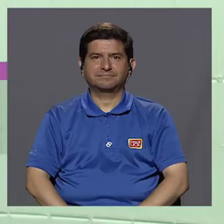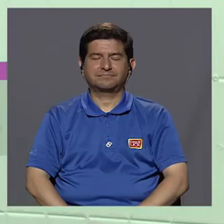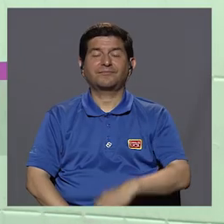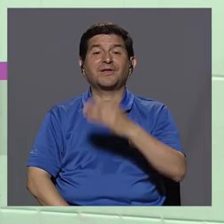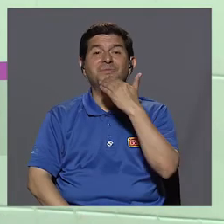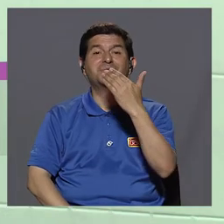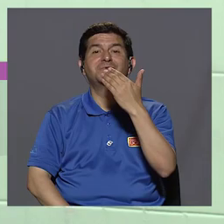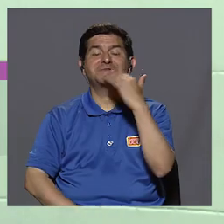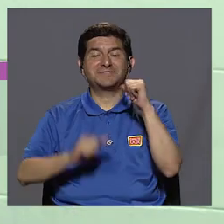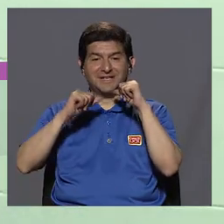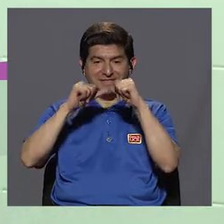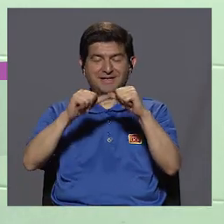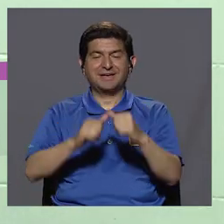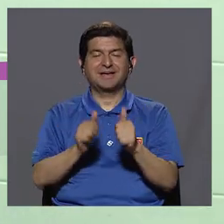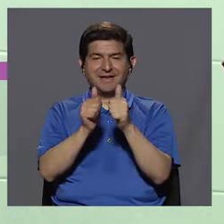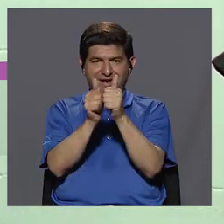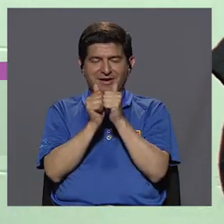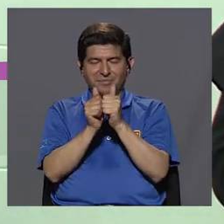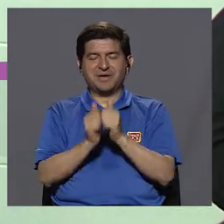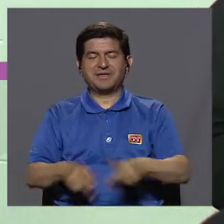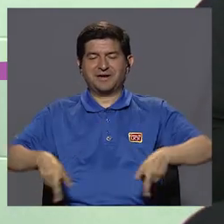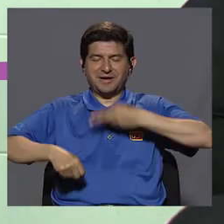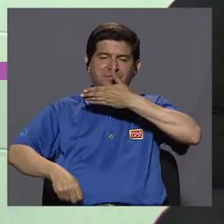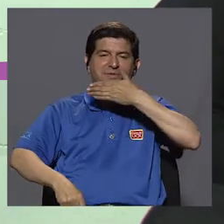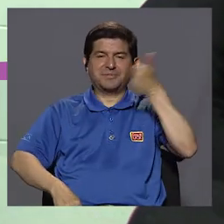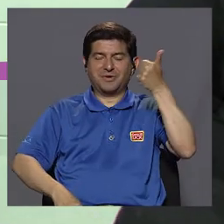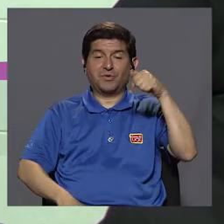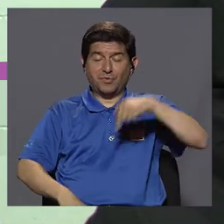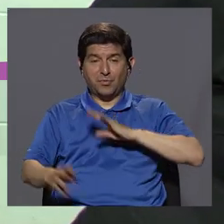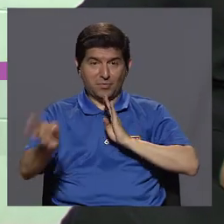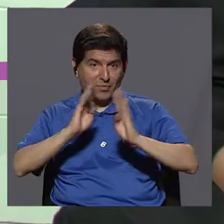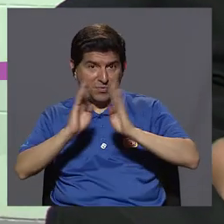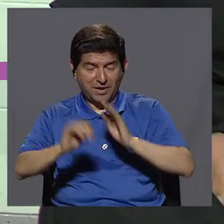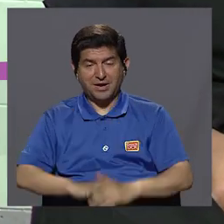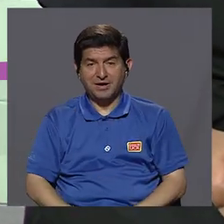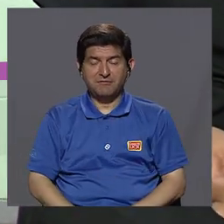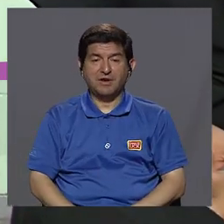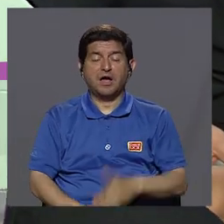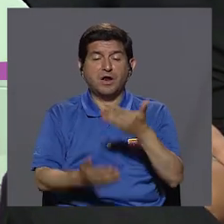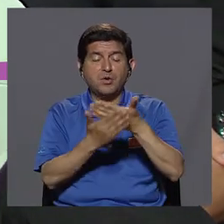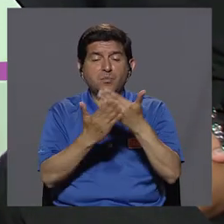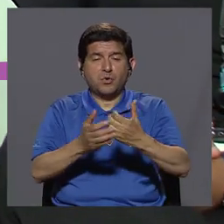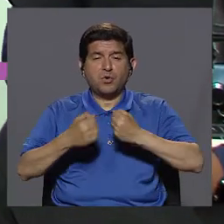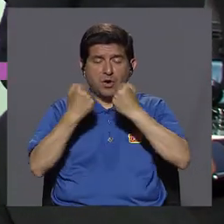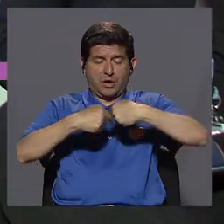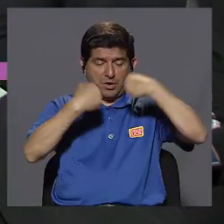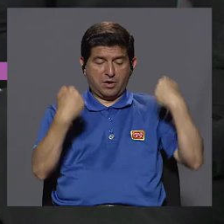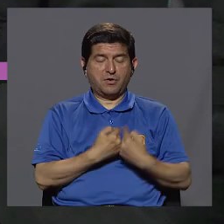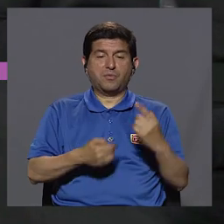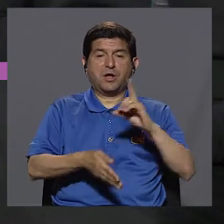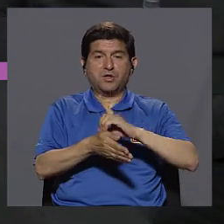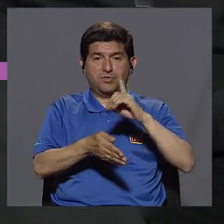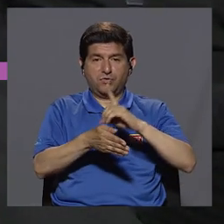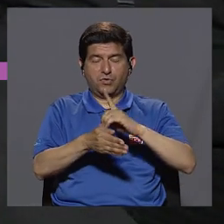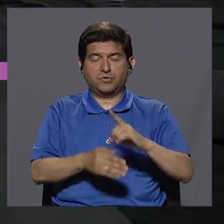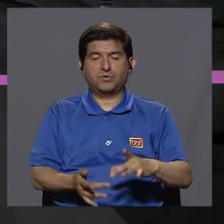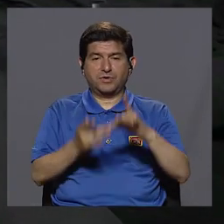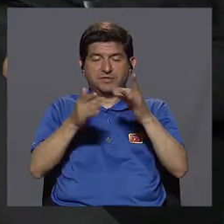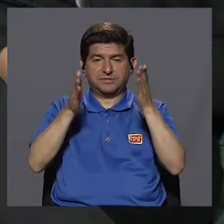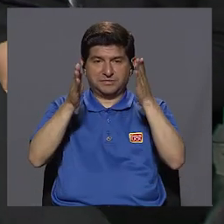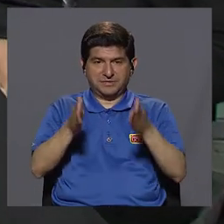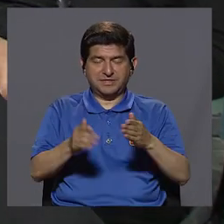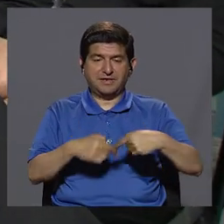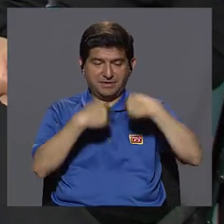gracias por continuar en compañía de vivir mejor estamos hoy conversando acerca de la prueba de esfuerzo con el doctor el cardiólogo ricardo